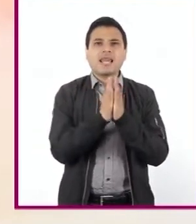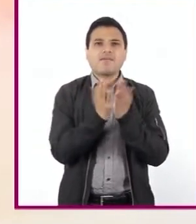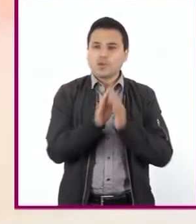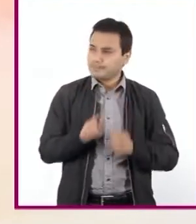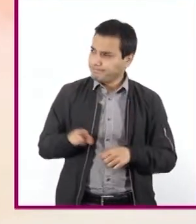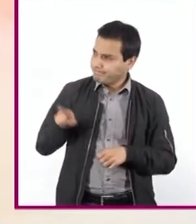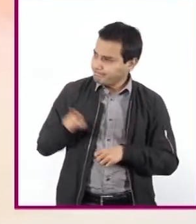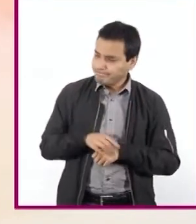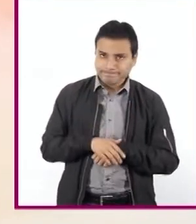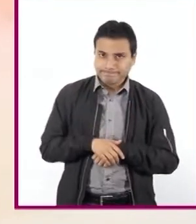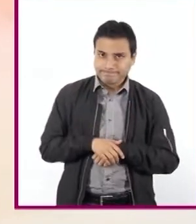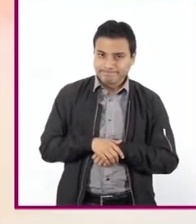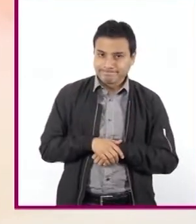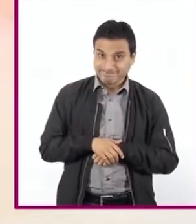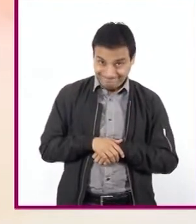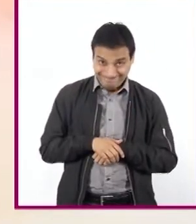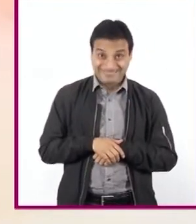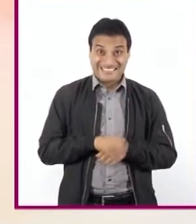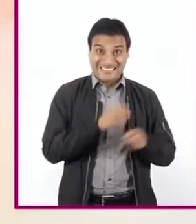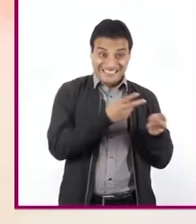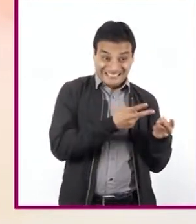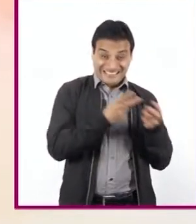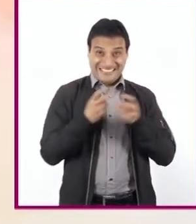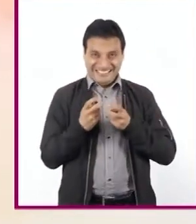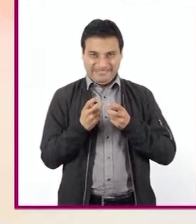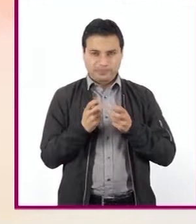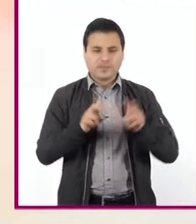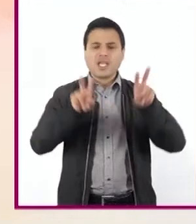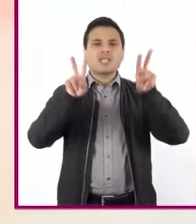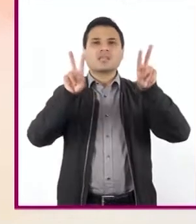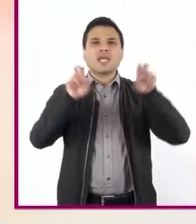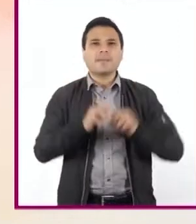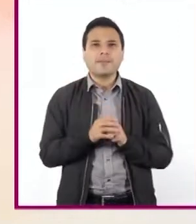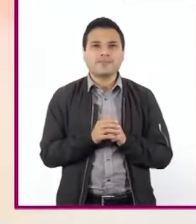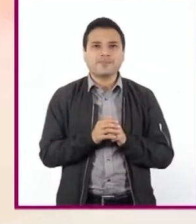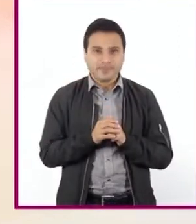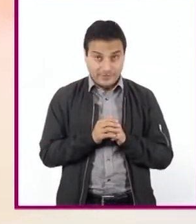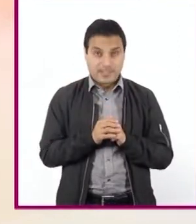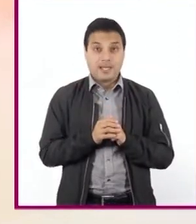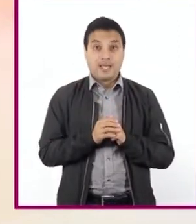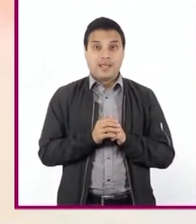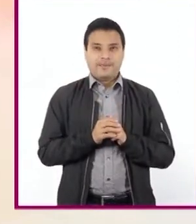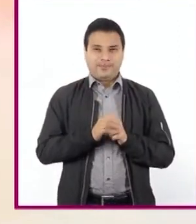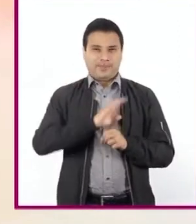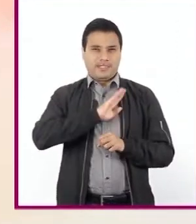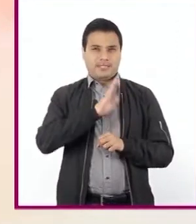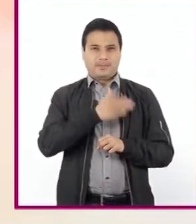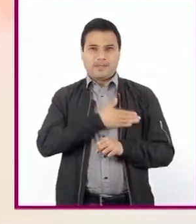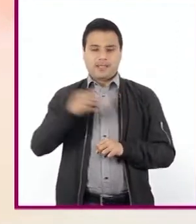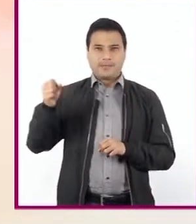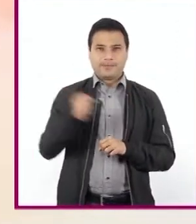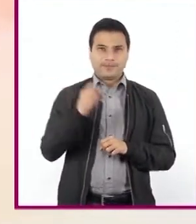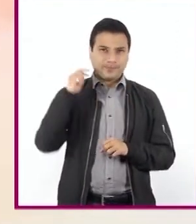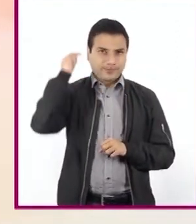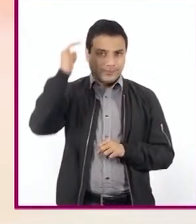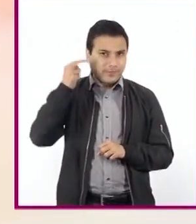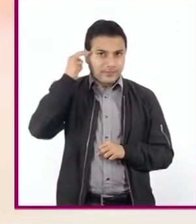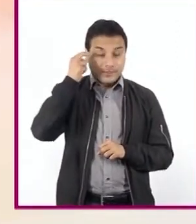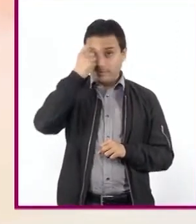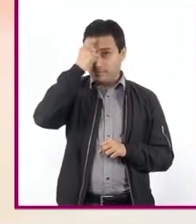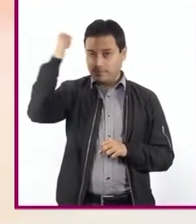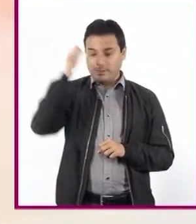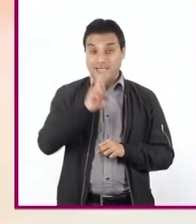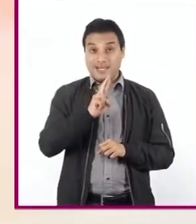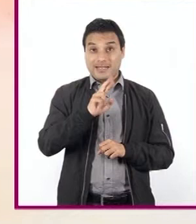a través de los siglos, tomo 2, titulado El Virreinato, escrito por Vicente Riva Palacio y